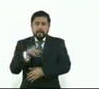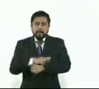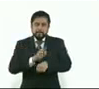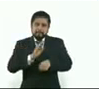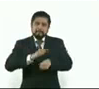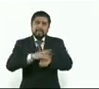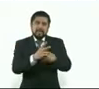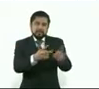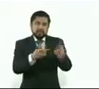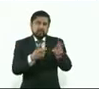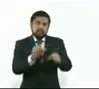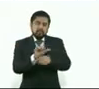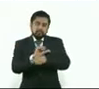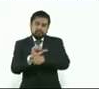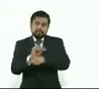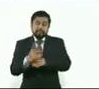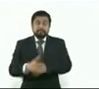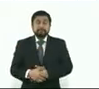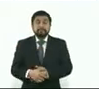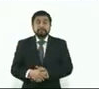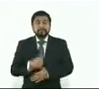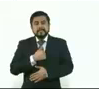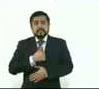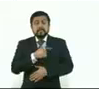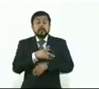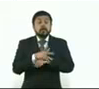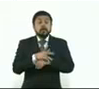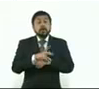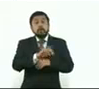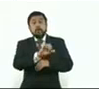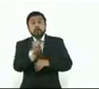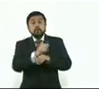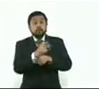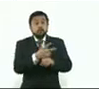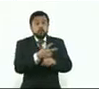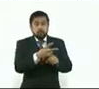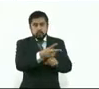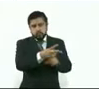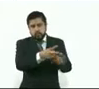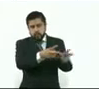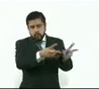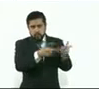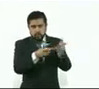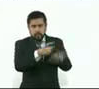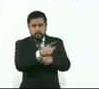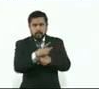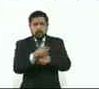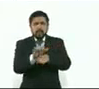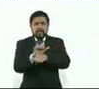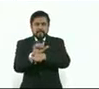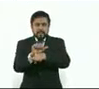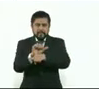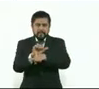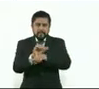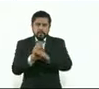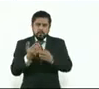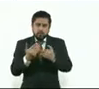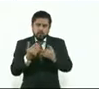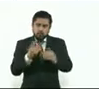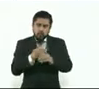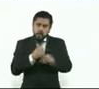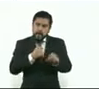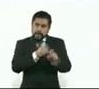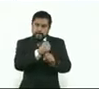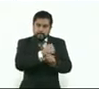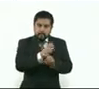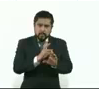lámina. Robo de vehículo sin violencia. Hay un descenso y si observamos ese descenso en el